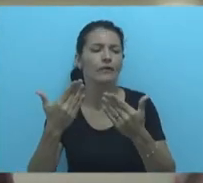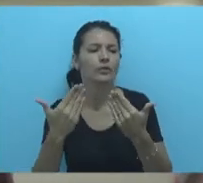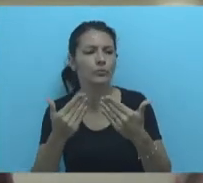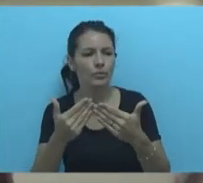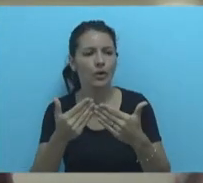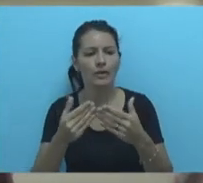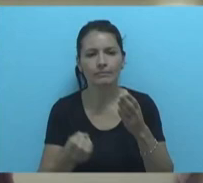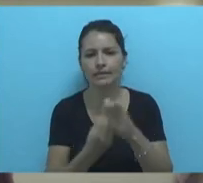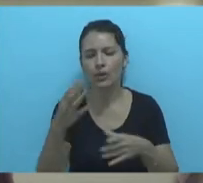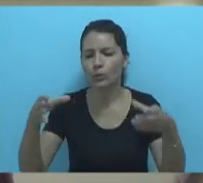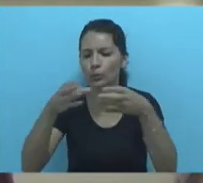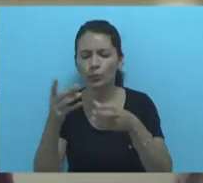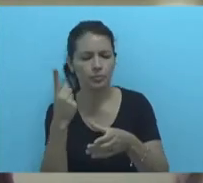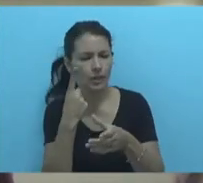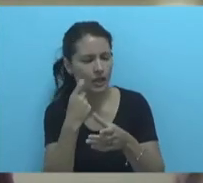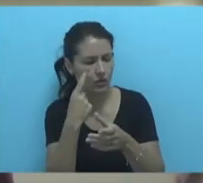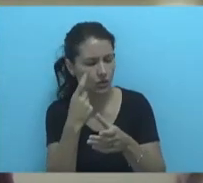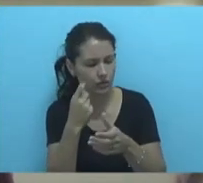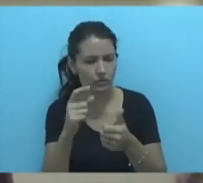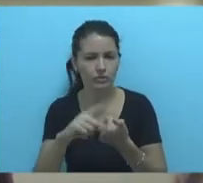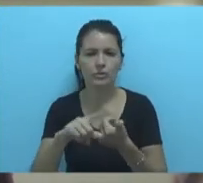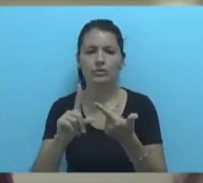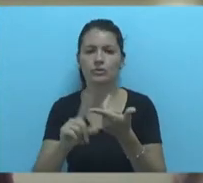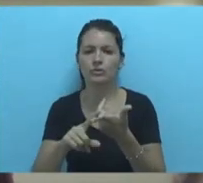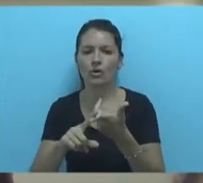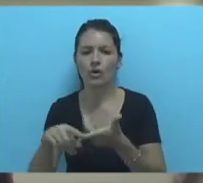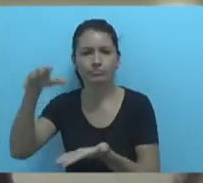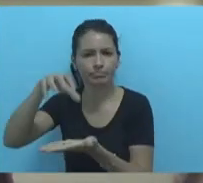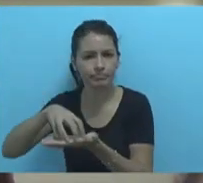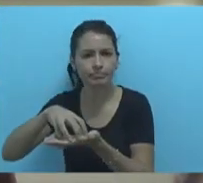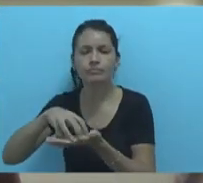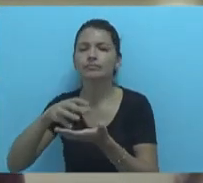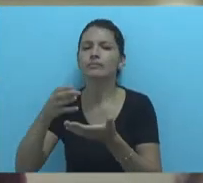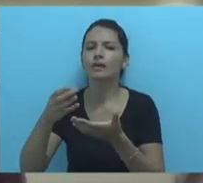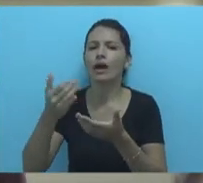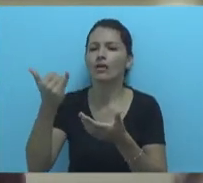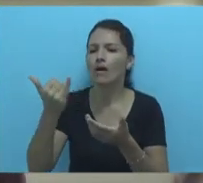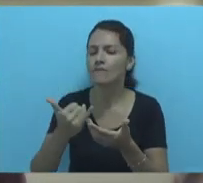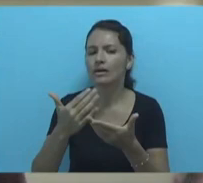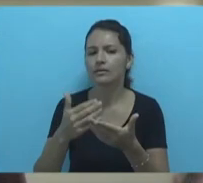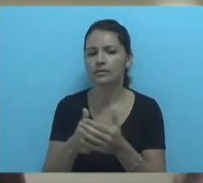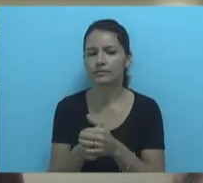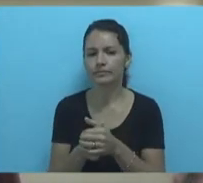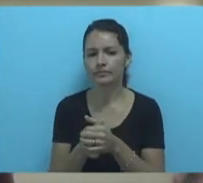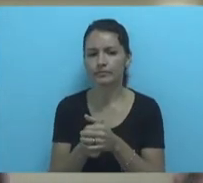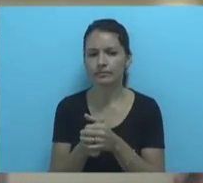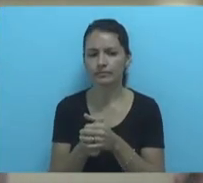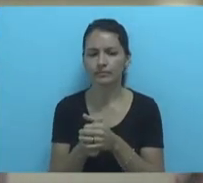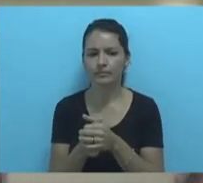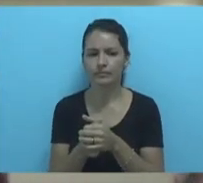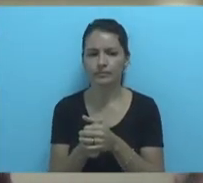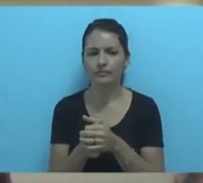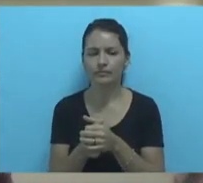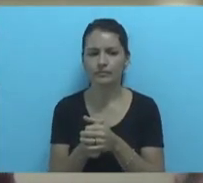una comisión mixta que estará representada por las partes, a los efectos